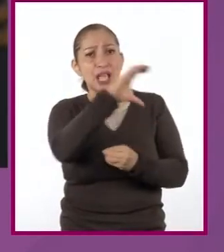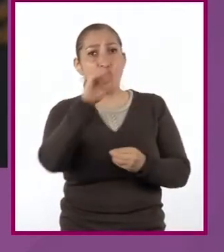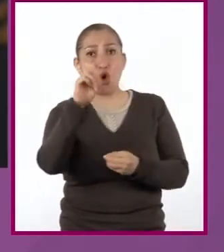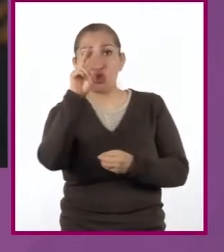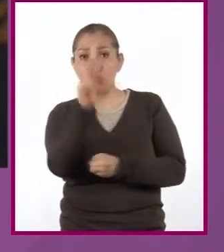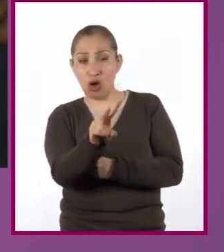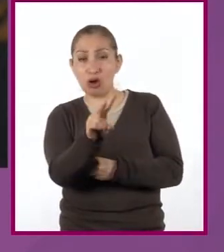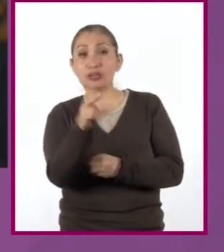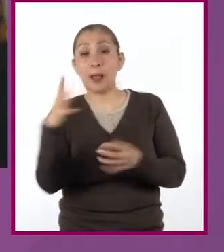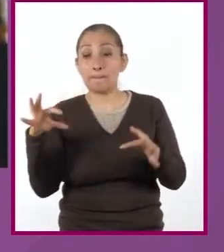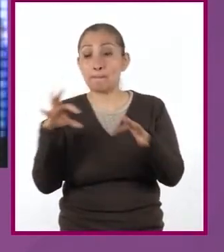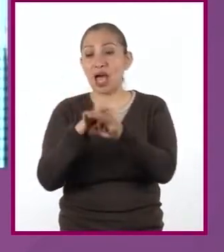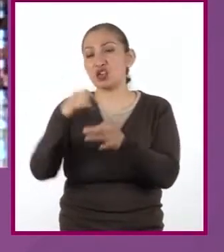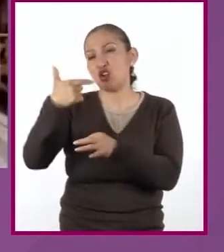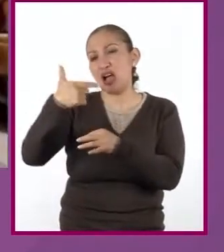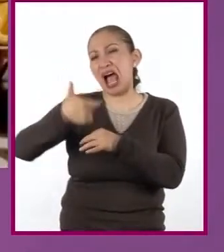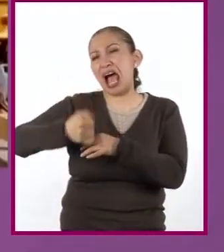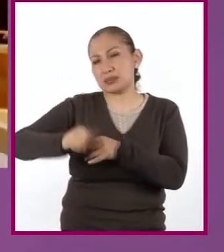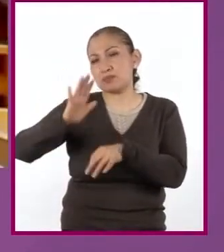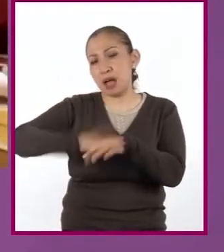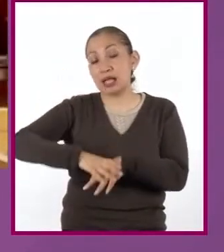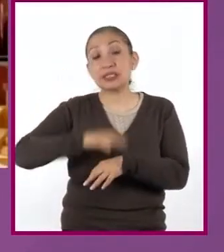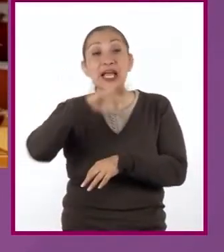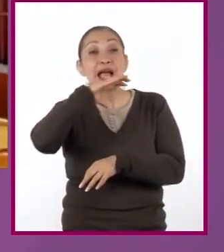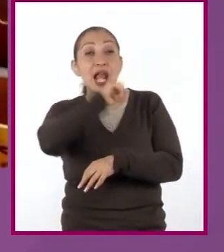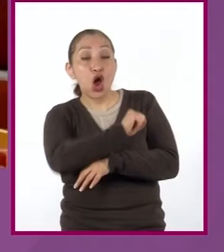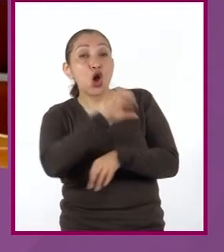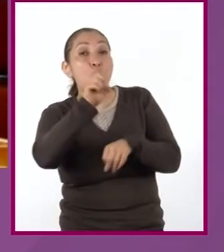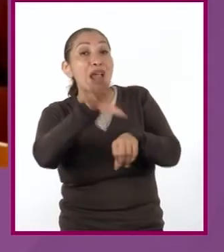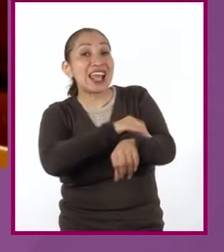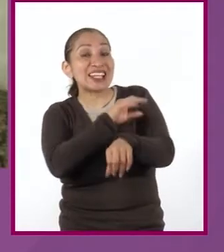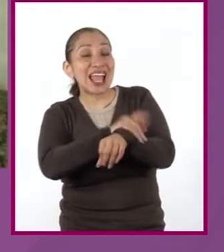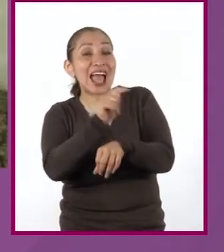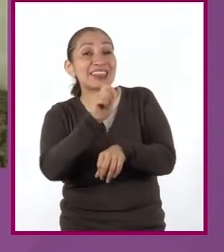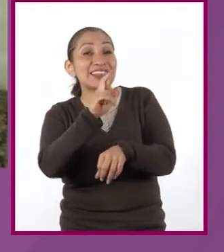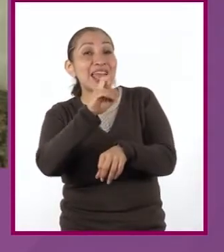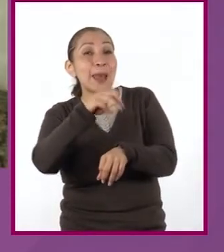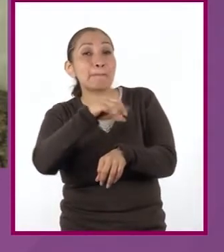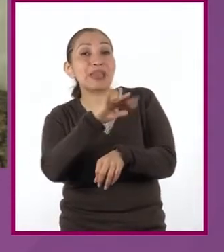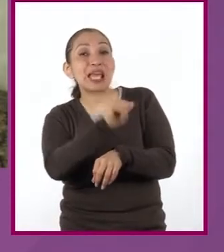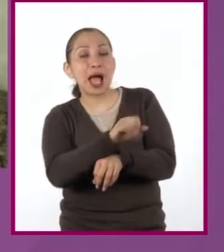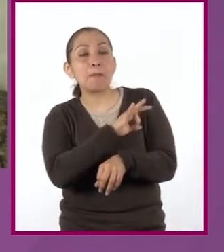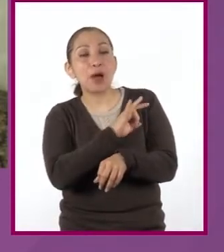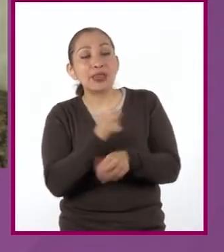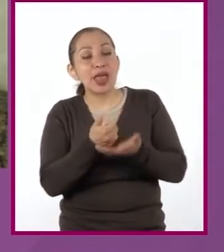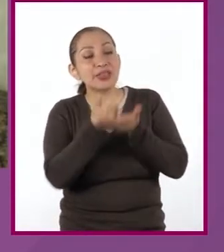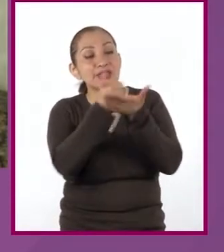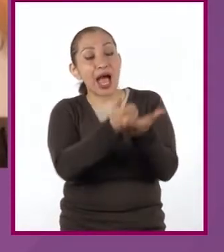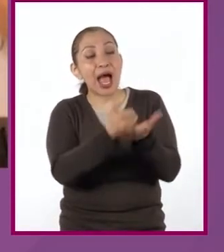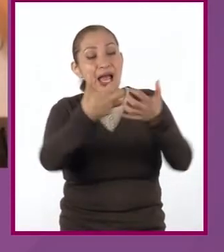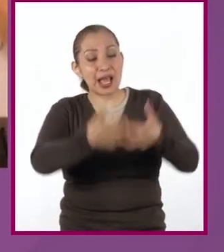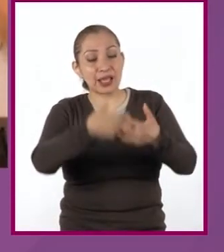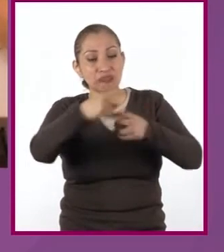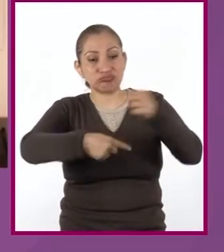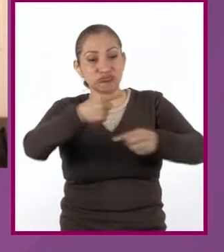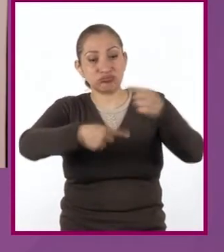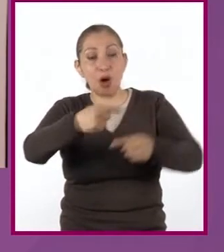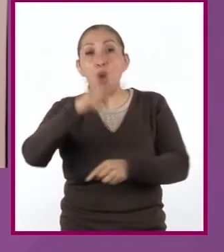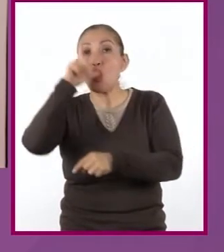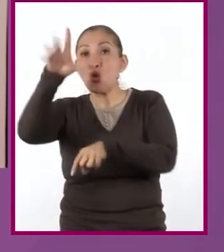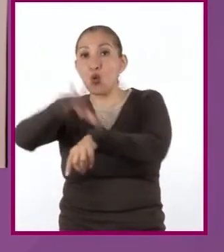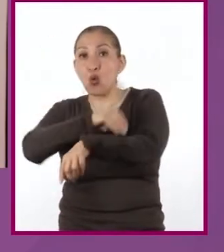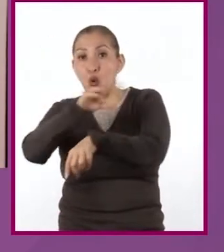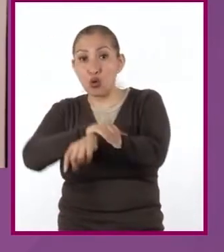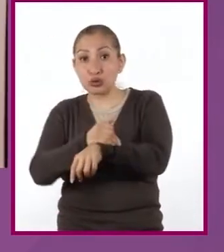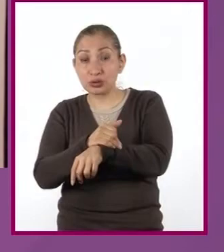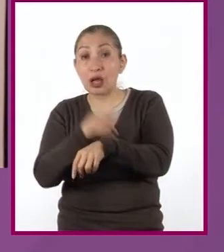carbono, aunado a otros gases. El calor o energía térmica permite obtener energía mecánica y eléctrica, lo